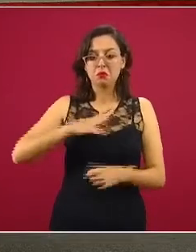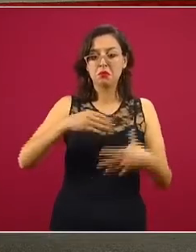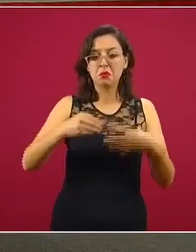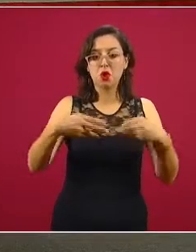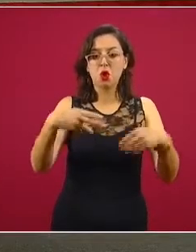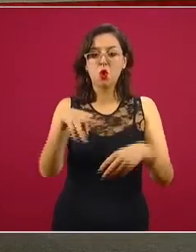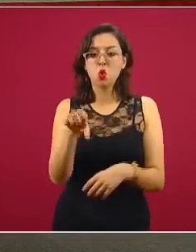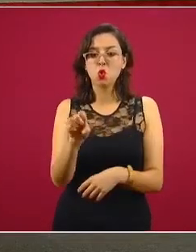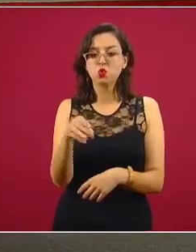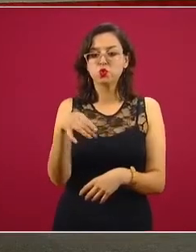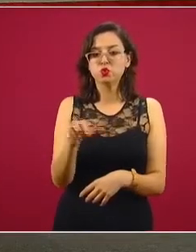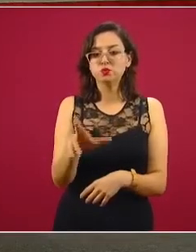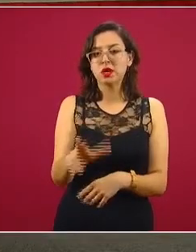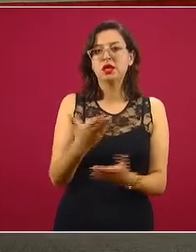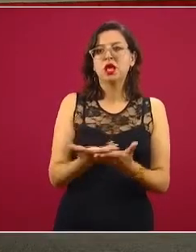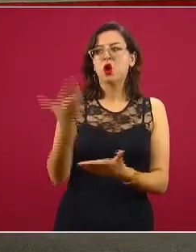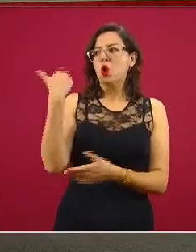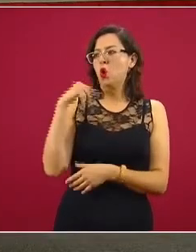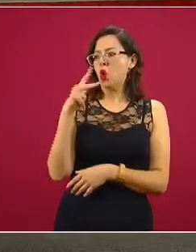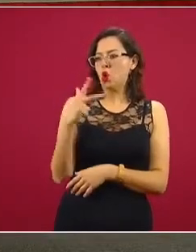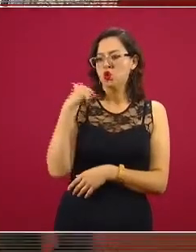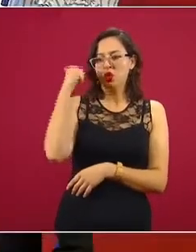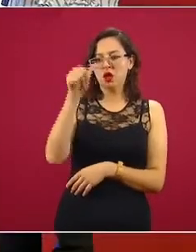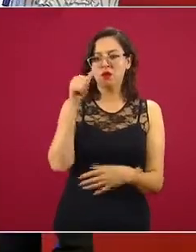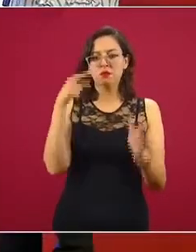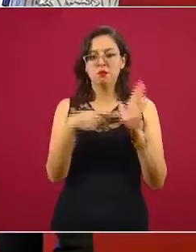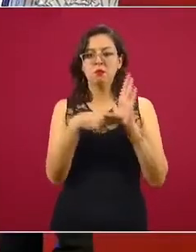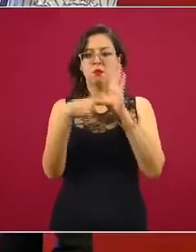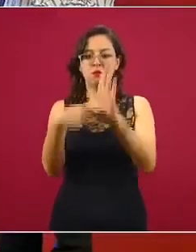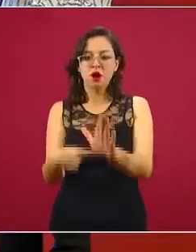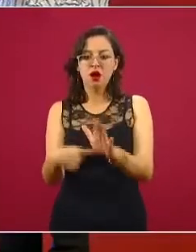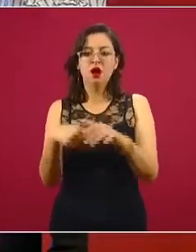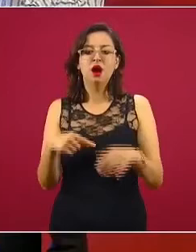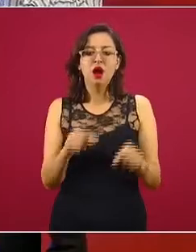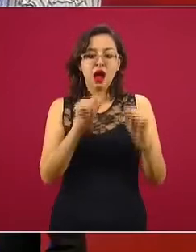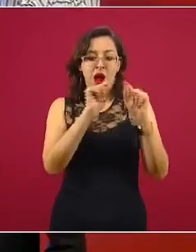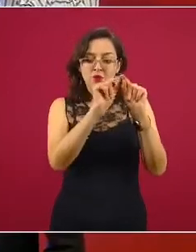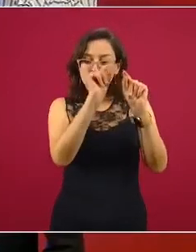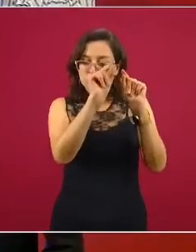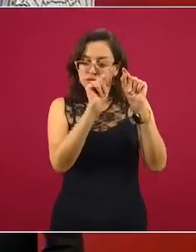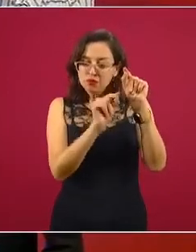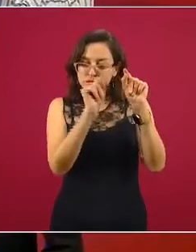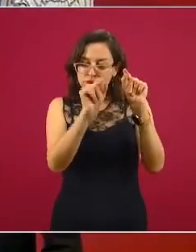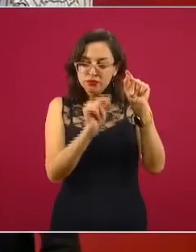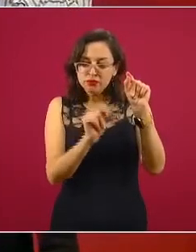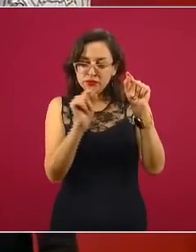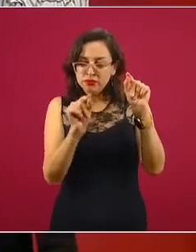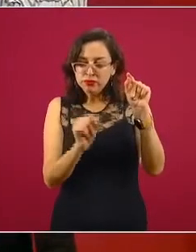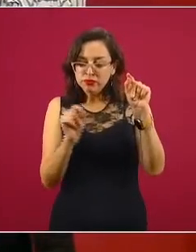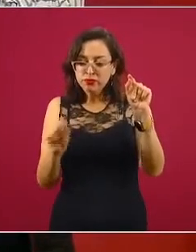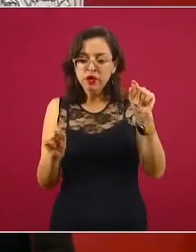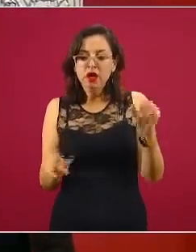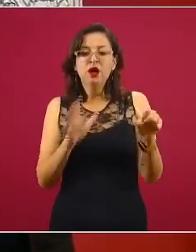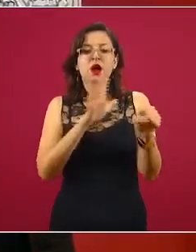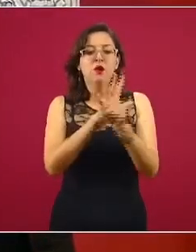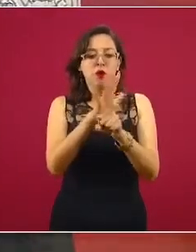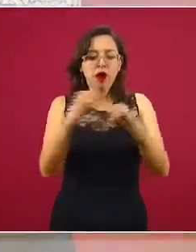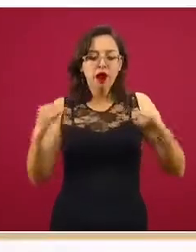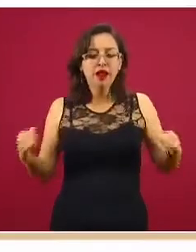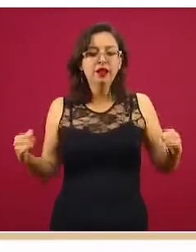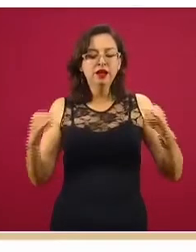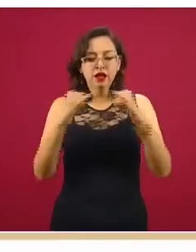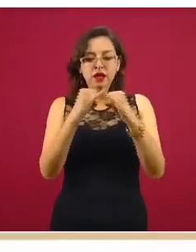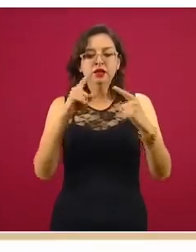habíamos presentado, creo que fue el 8 de abril, y se ven ahí los distintos puntitos donde se ve a qué institución corresponden. Los